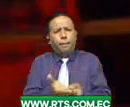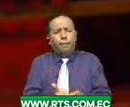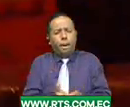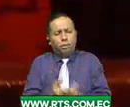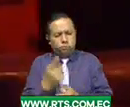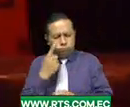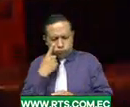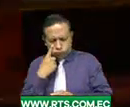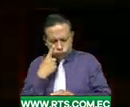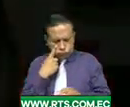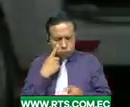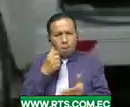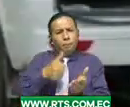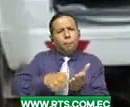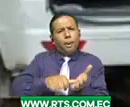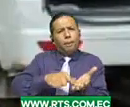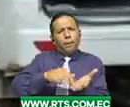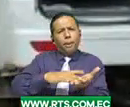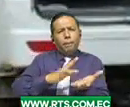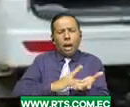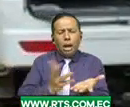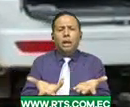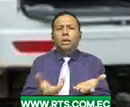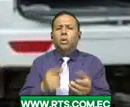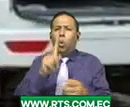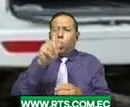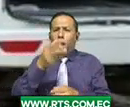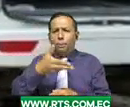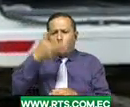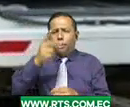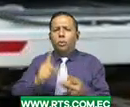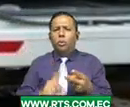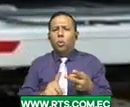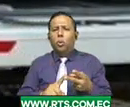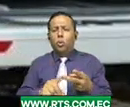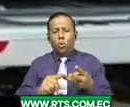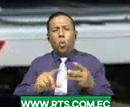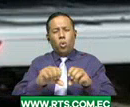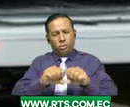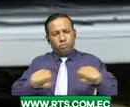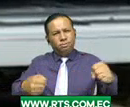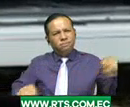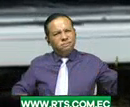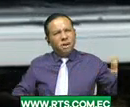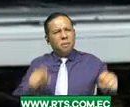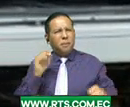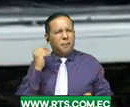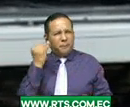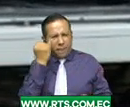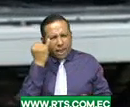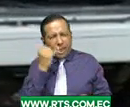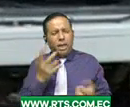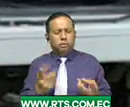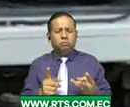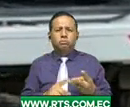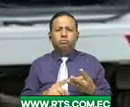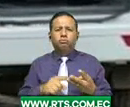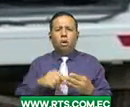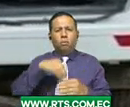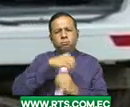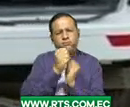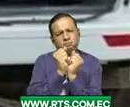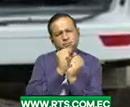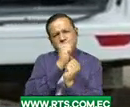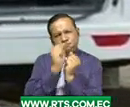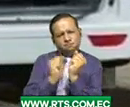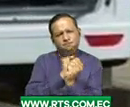parciales de origen dactilar, un cartucho percutido, una cuerda color verde azul, 3 fragmentos de cinta adhesiva, varios